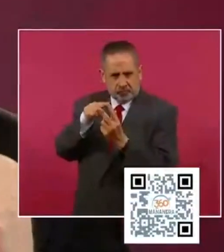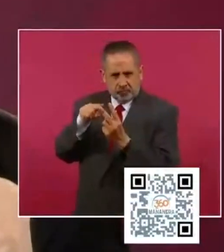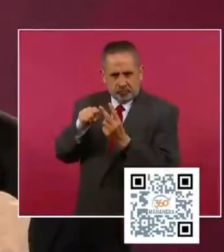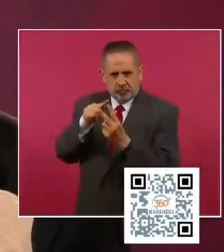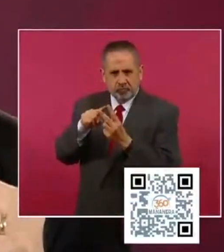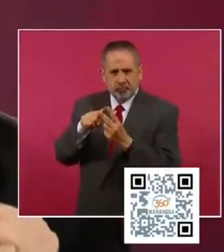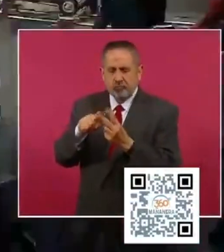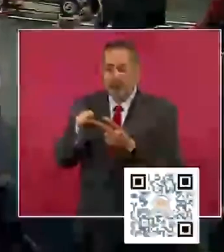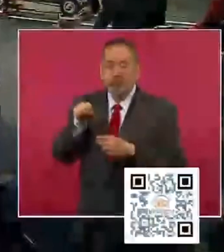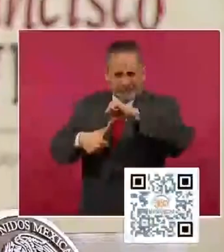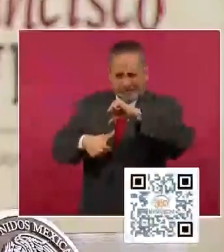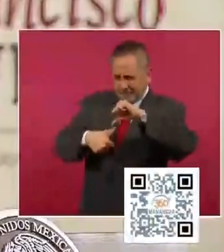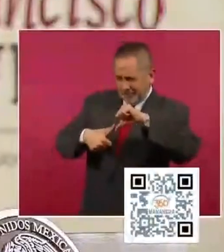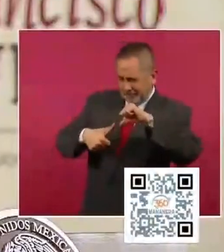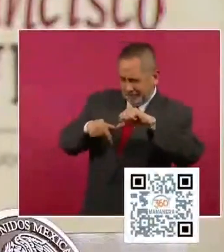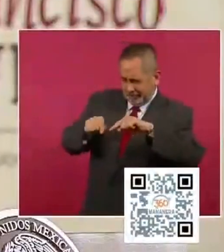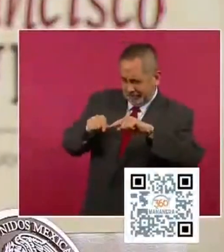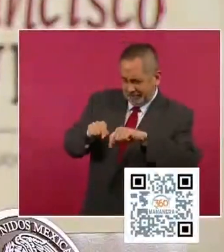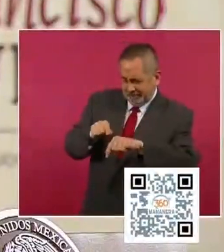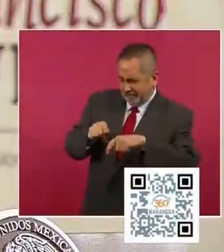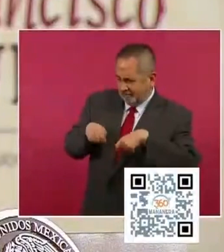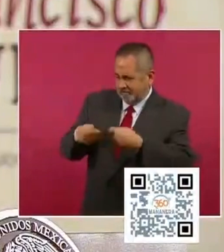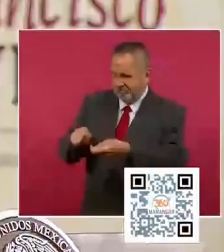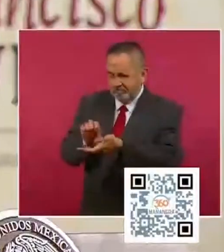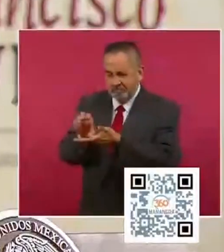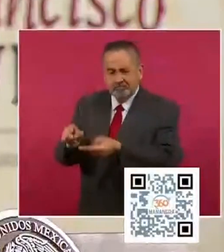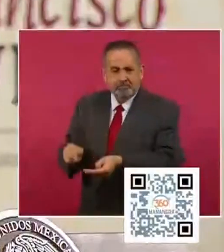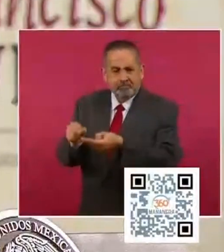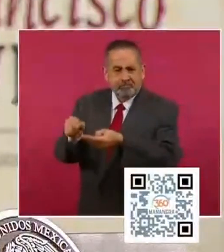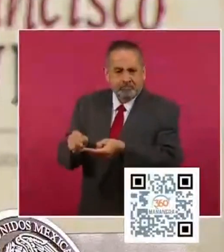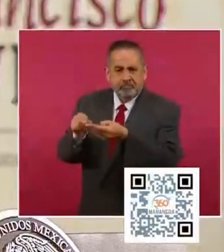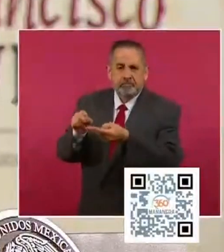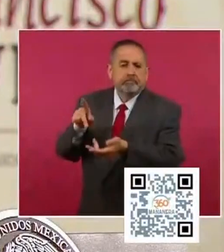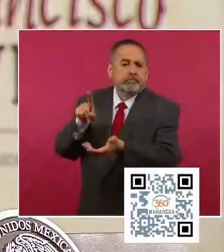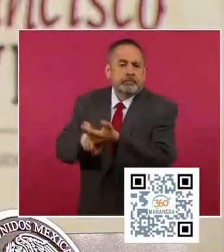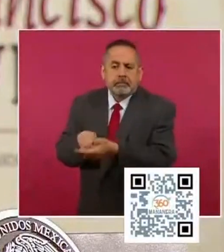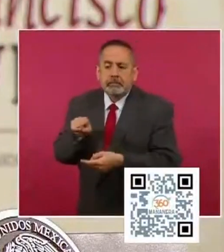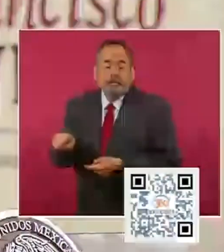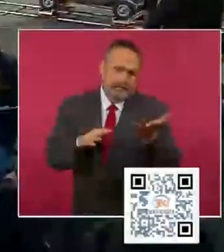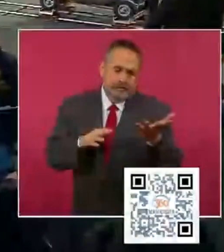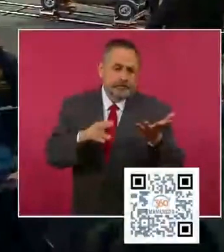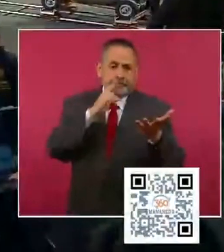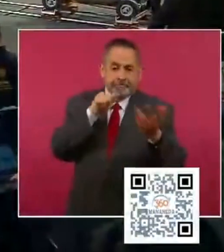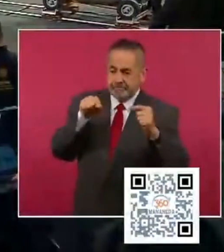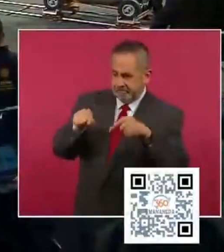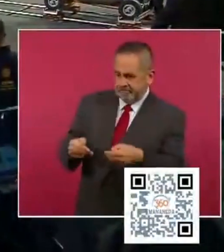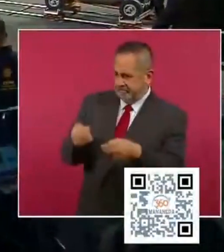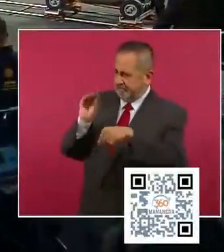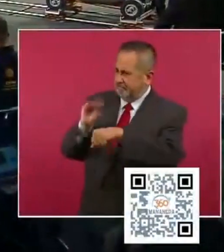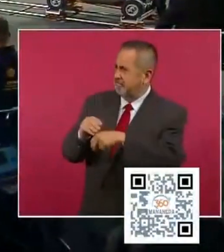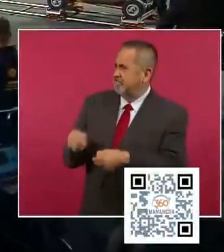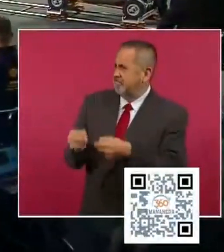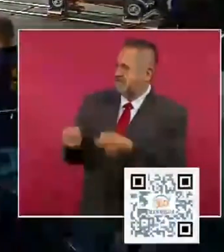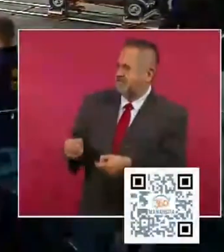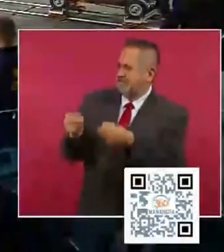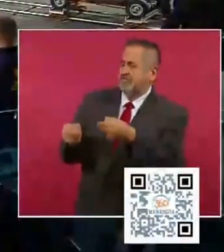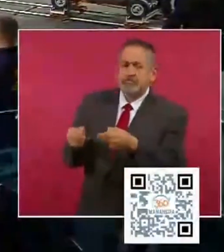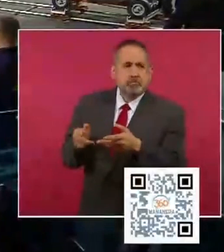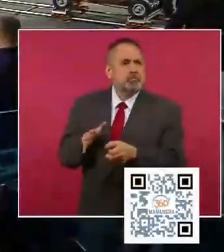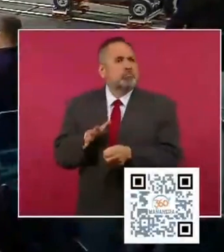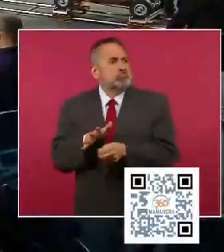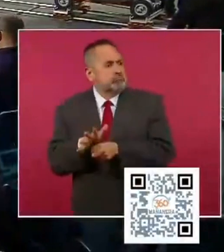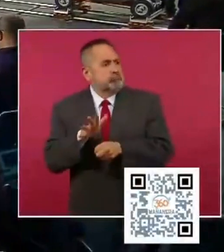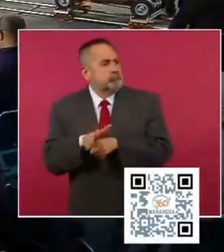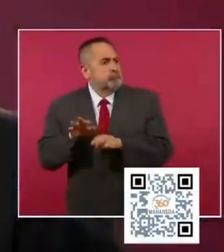inversión en los países porque la gente está migrando por condiciones de pobreza presencialmente y la otra idea es tiene